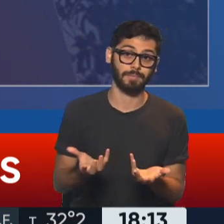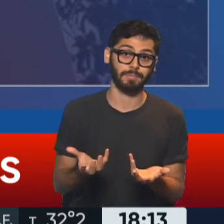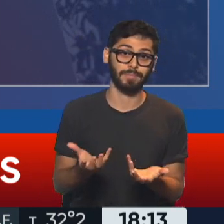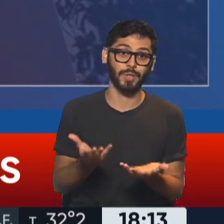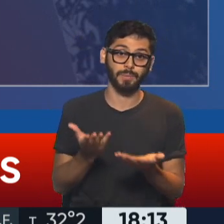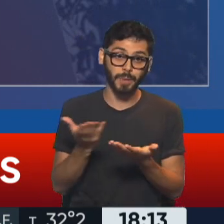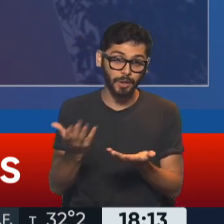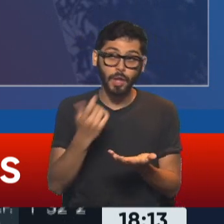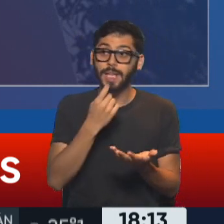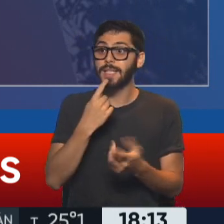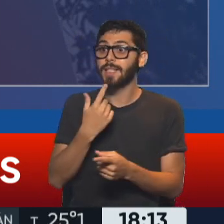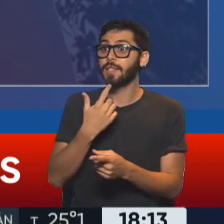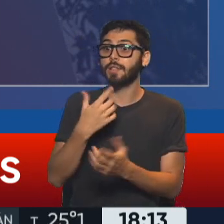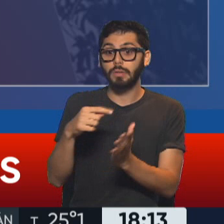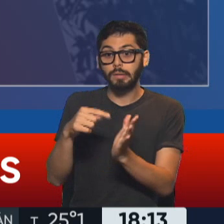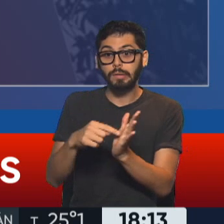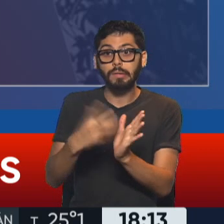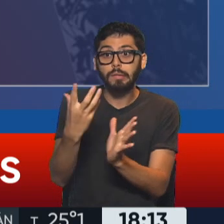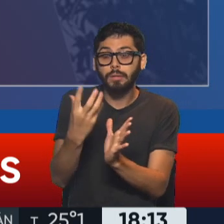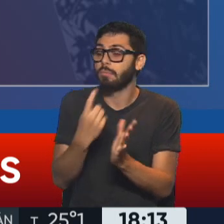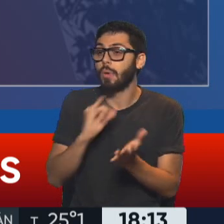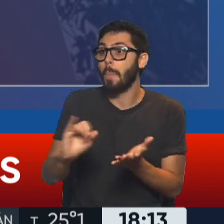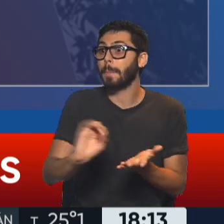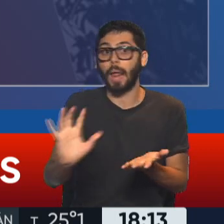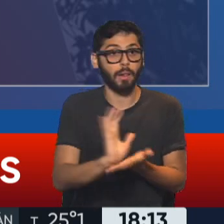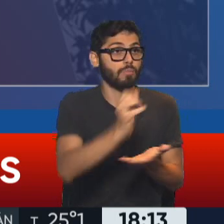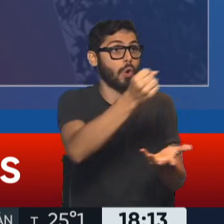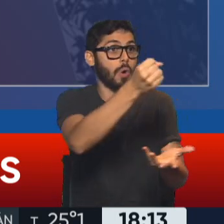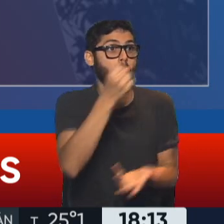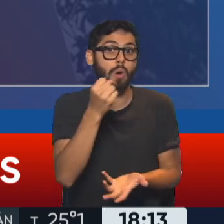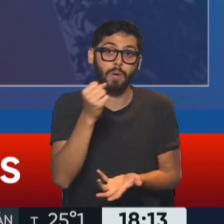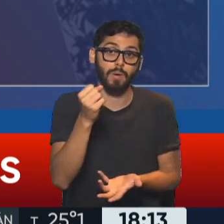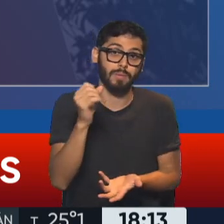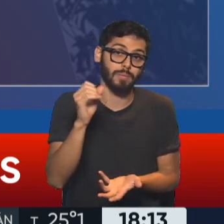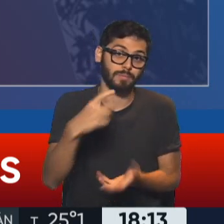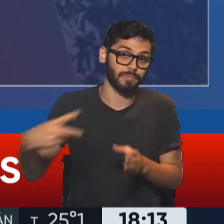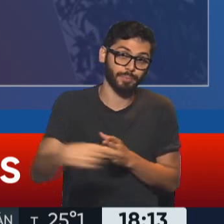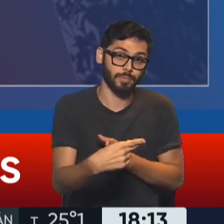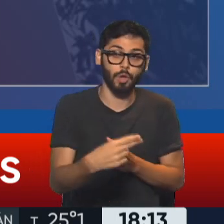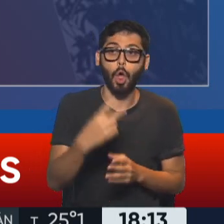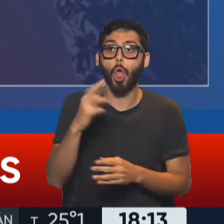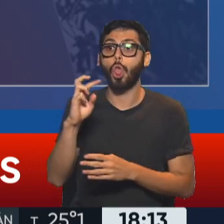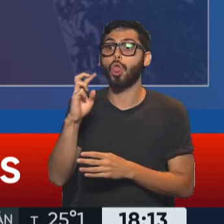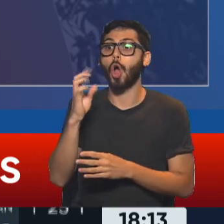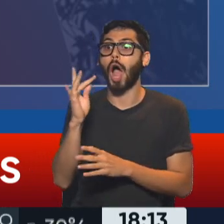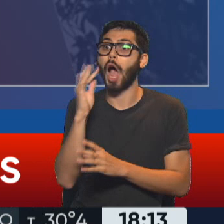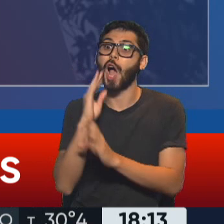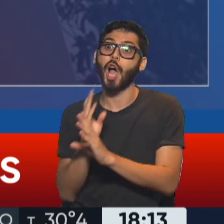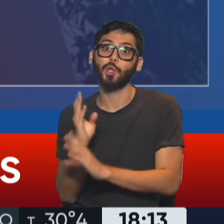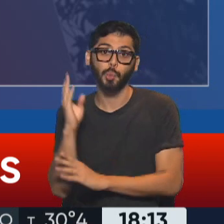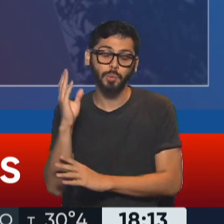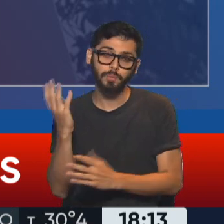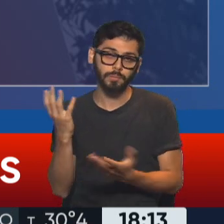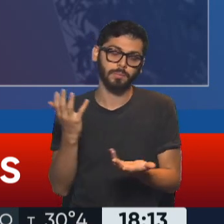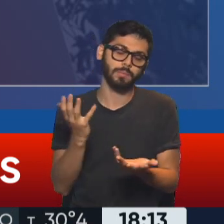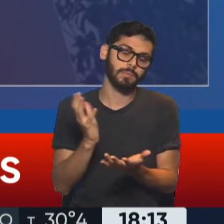que te desembolsen ese dinero, claro, para pagar la otra deuda. Empieza a subir el dólar blue, digamos, se dan ese tipo de condiciones